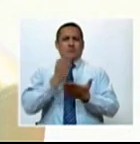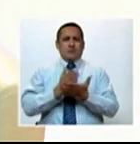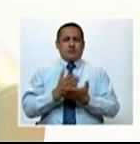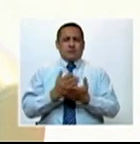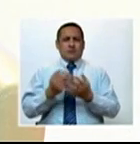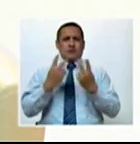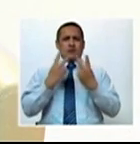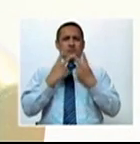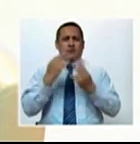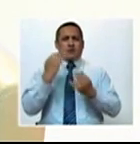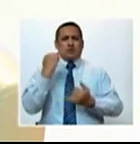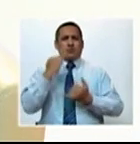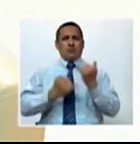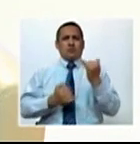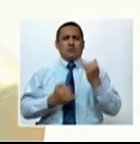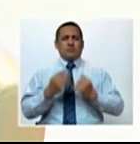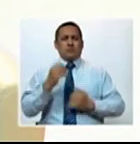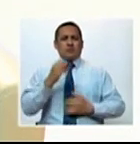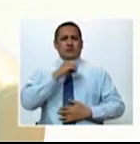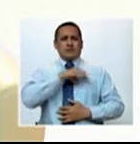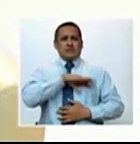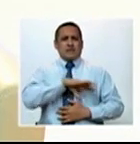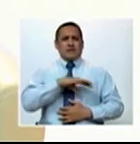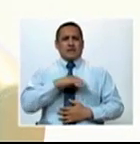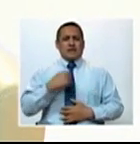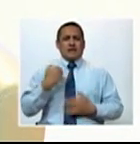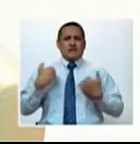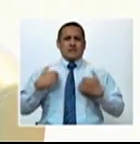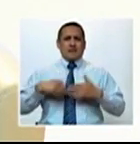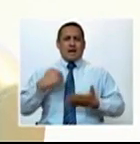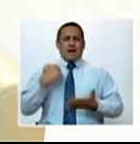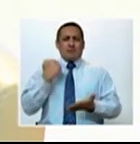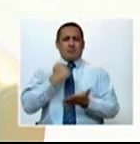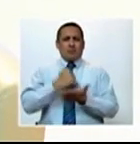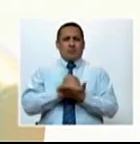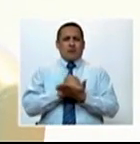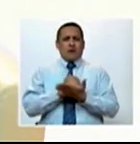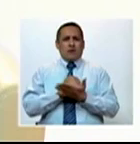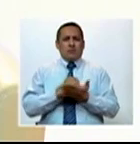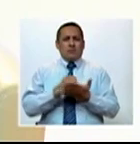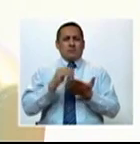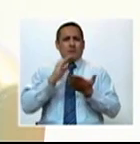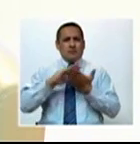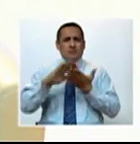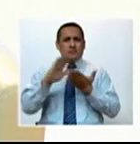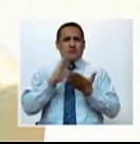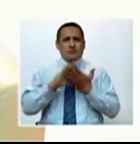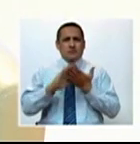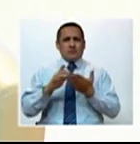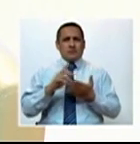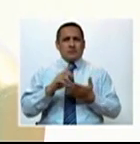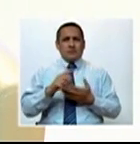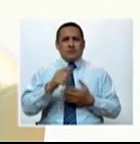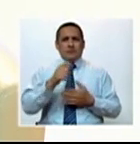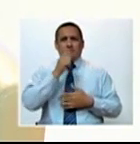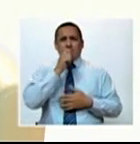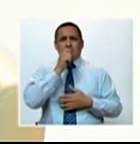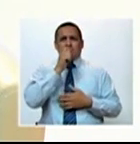Últimamente el tema de Chile, donde ya se ha aprobado el consumo con fines médicos,